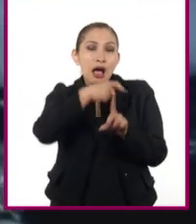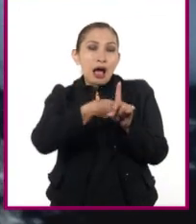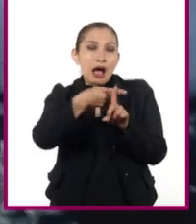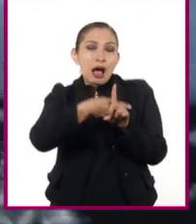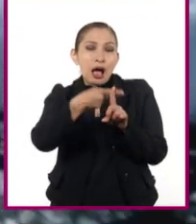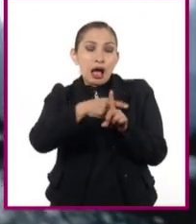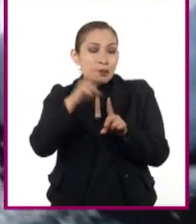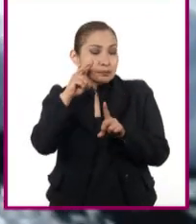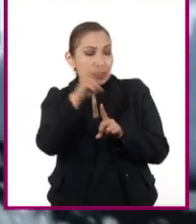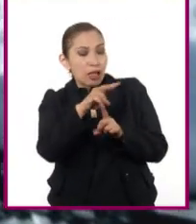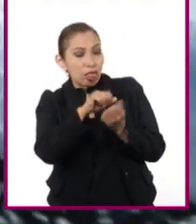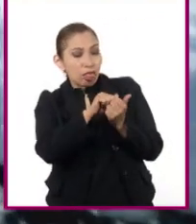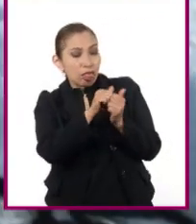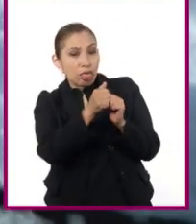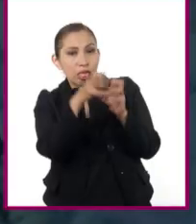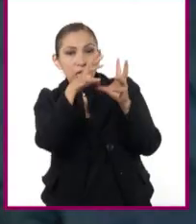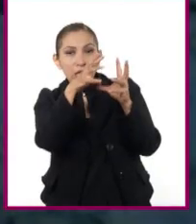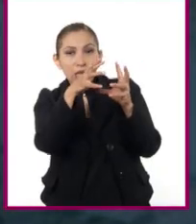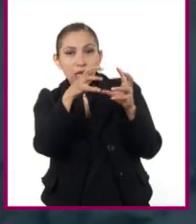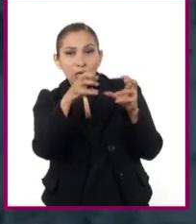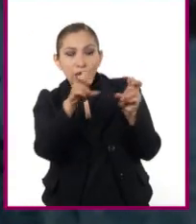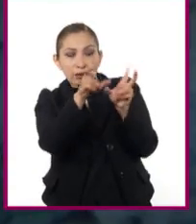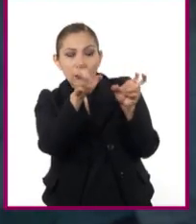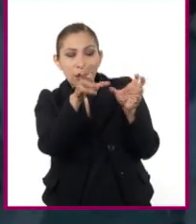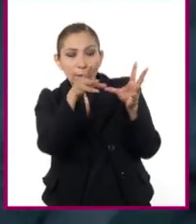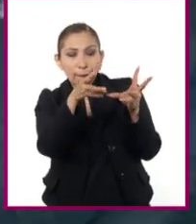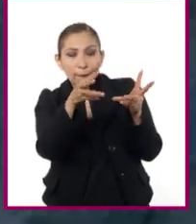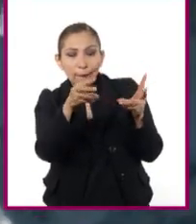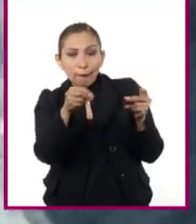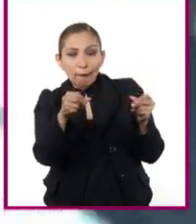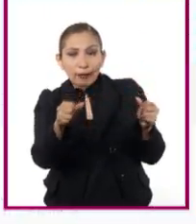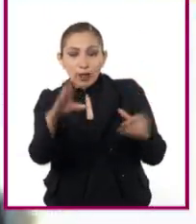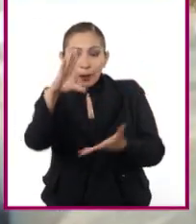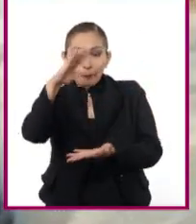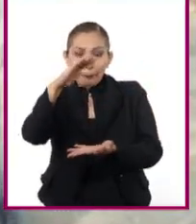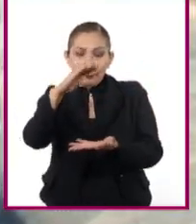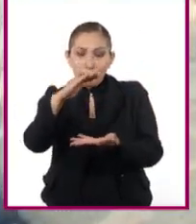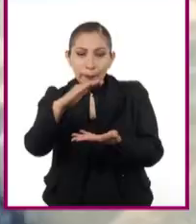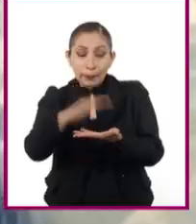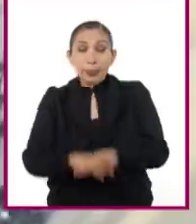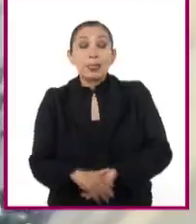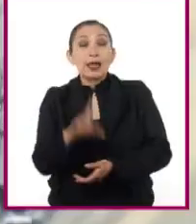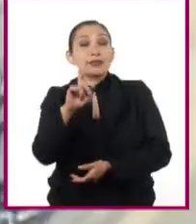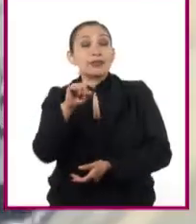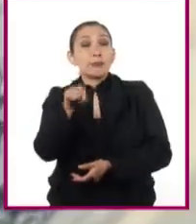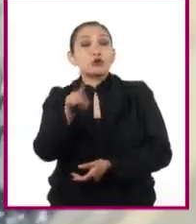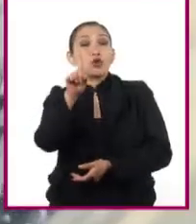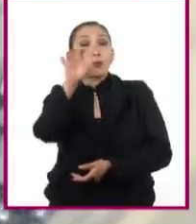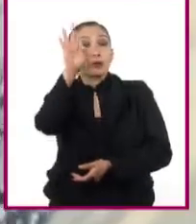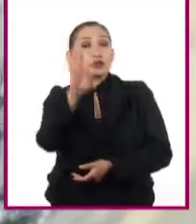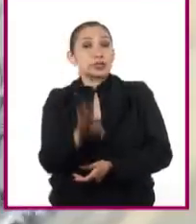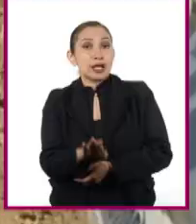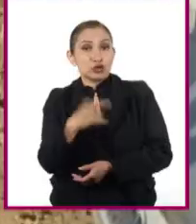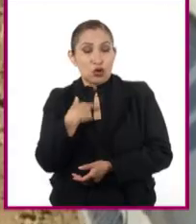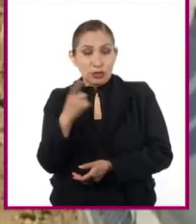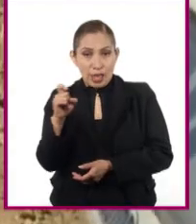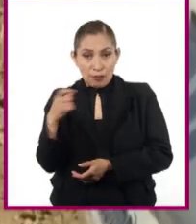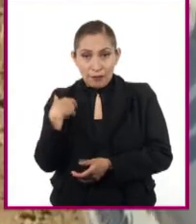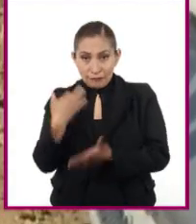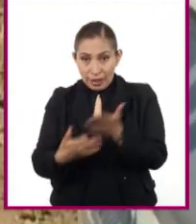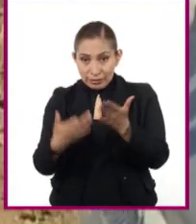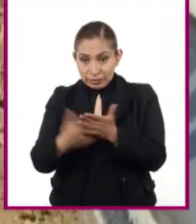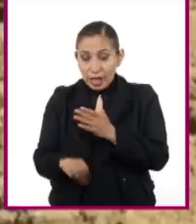los glaciares sufren una dramática disminución de su superficie y espesor. El 30.1% restante